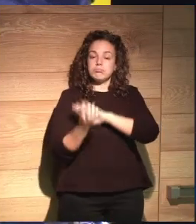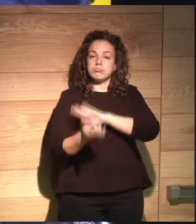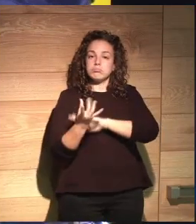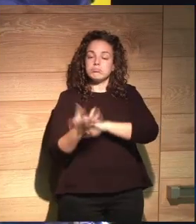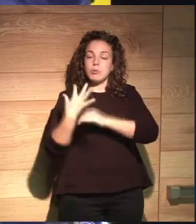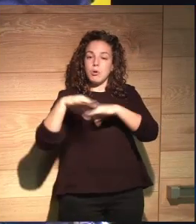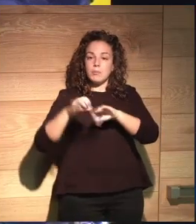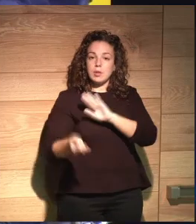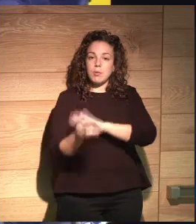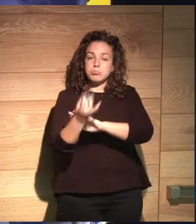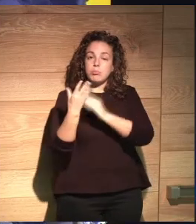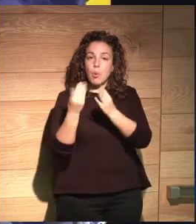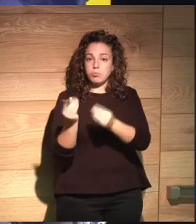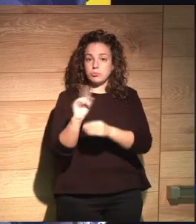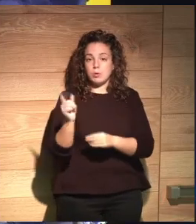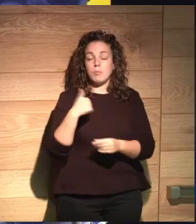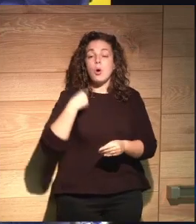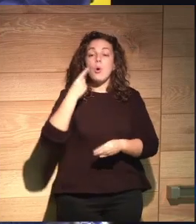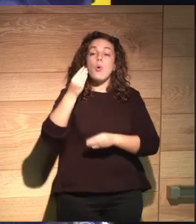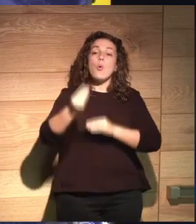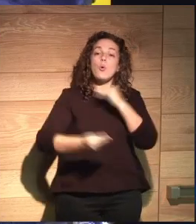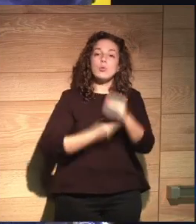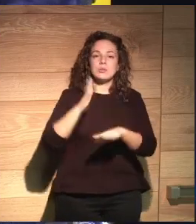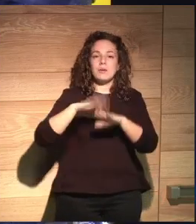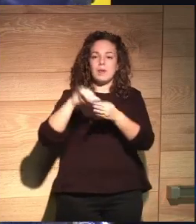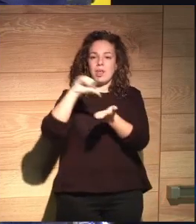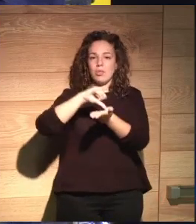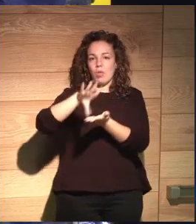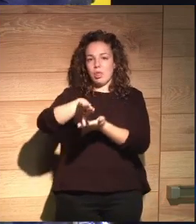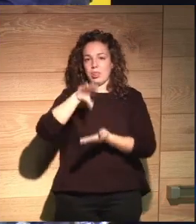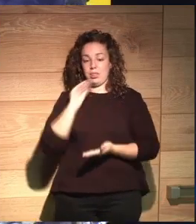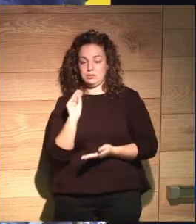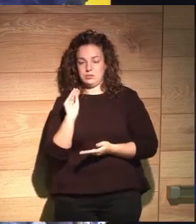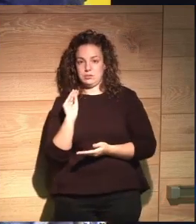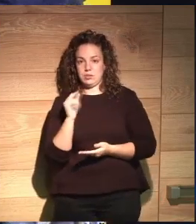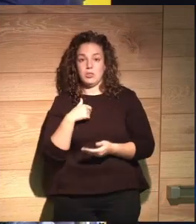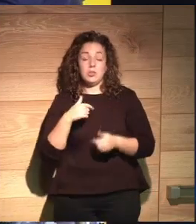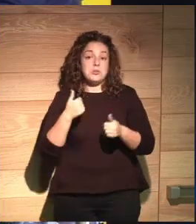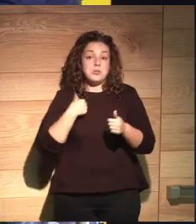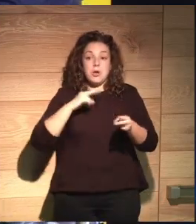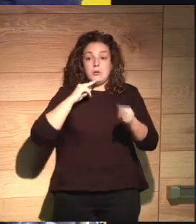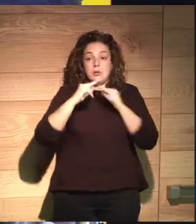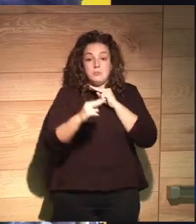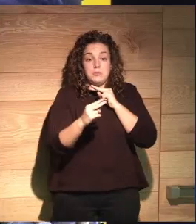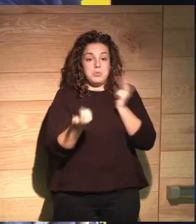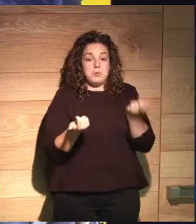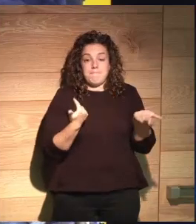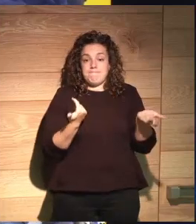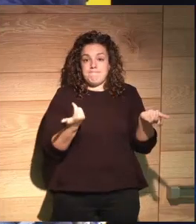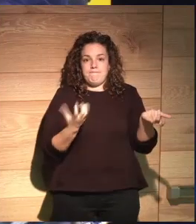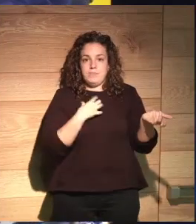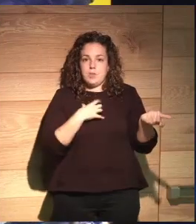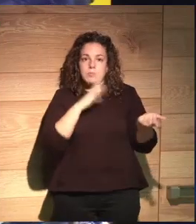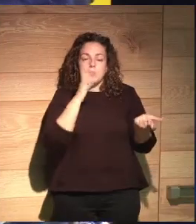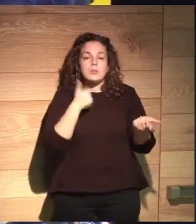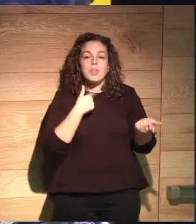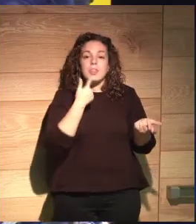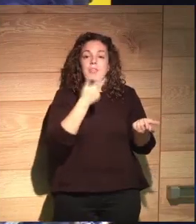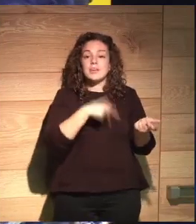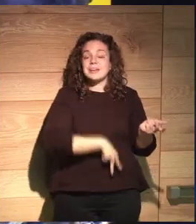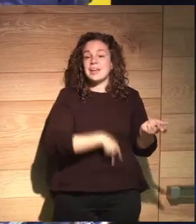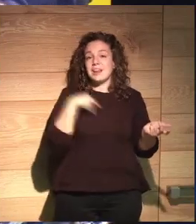pero la utilizamos para comprender la ciudad de manera que no no te puedo responder como sí porque y lo que dice es que